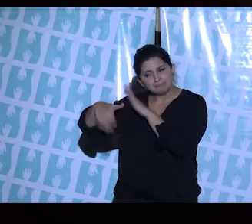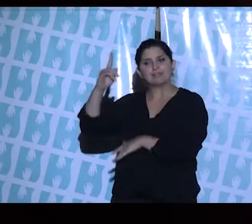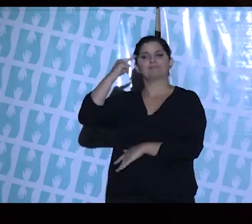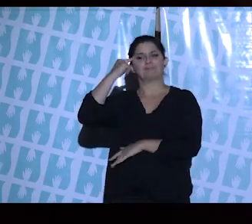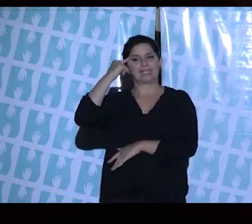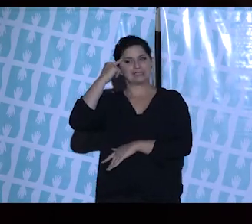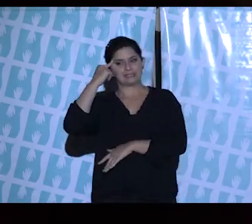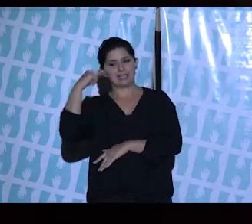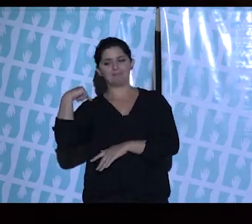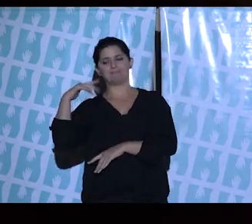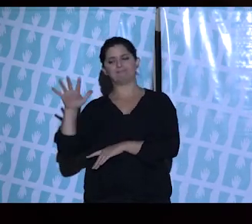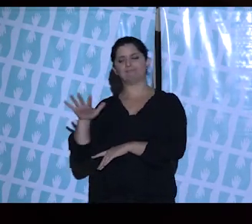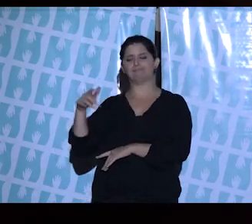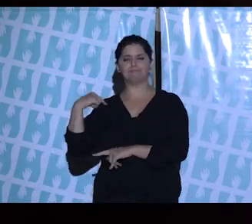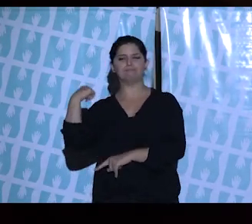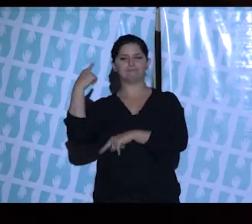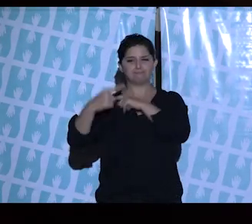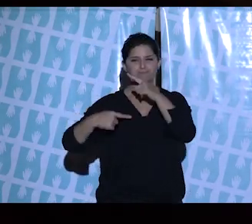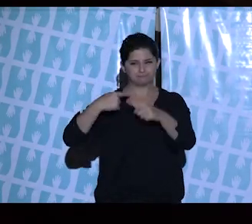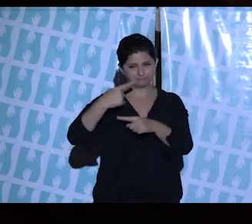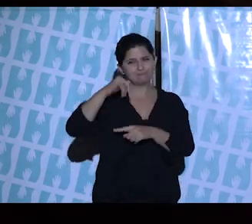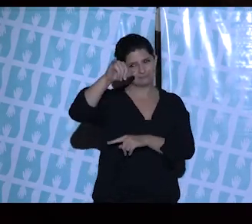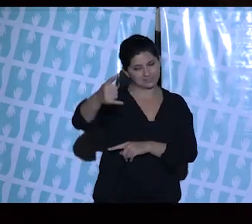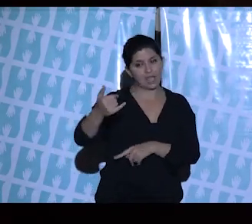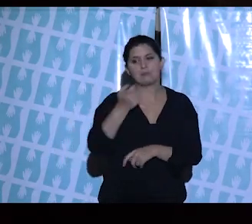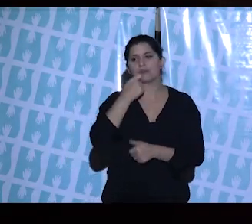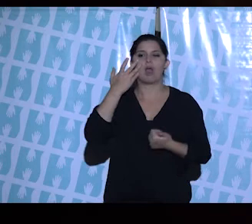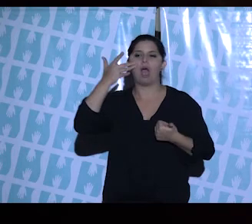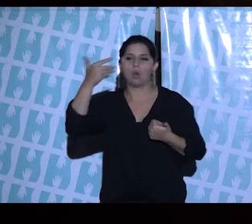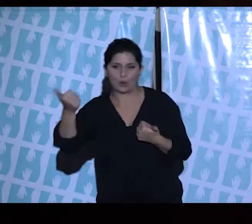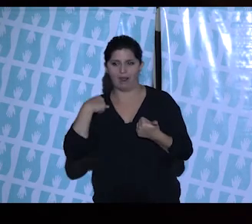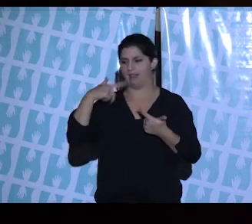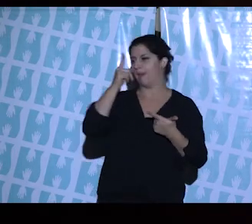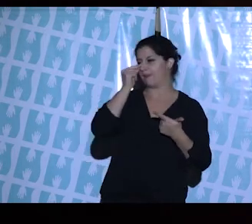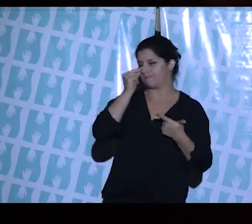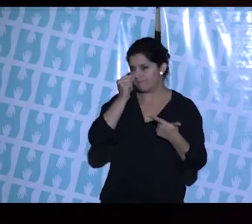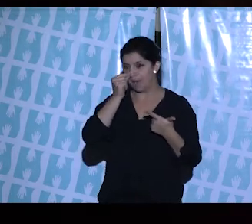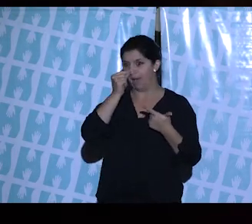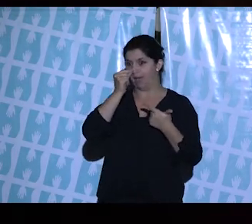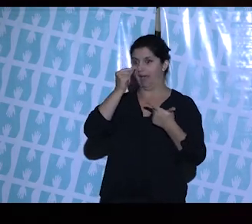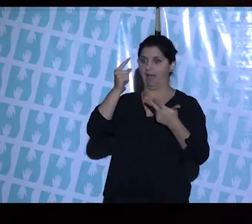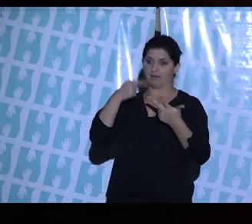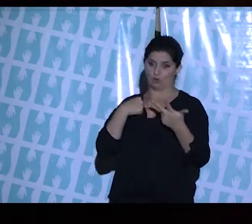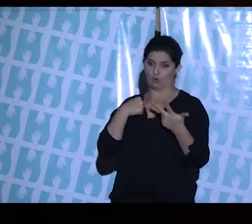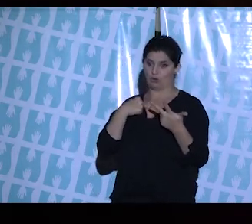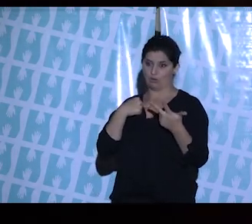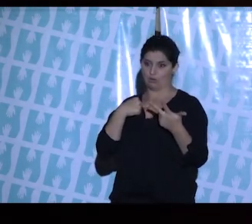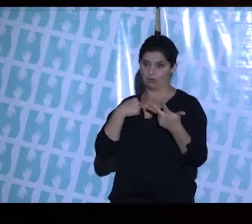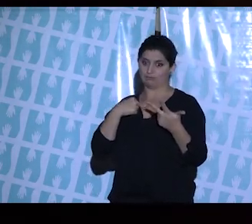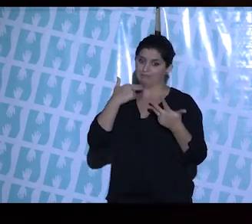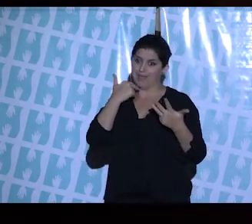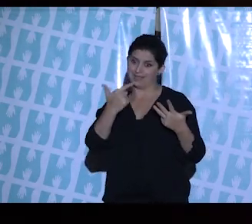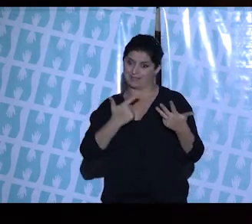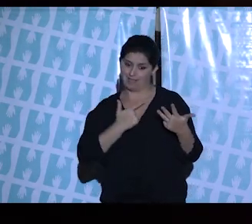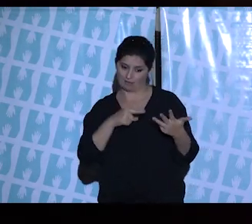heredabilidad. O sea, si mi abuela tenía Parkinson, mi padre tenía Parkinson y yo tengo Parkinson, mis